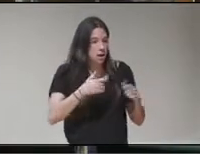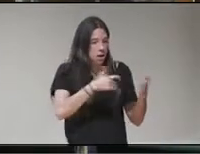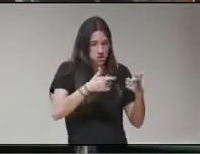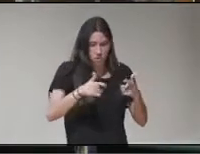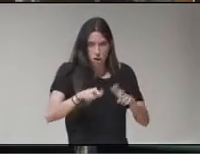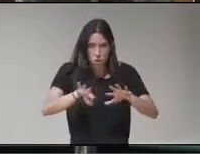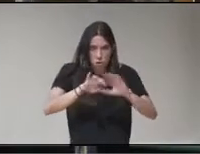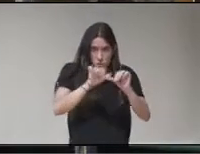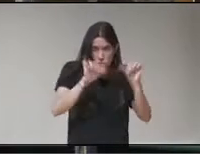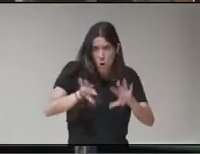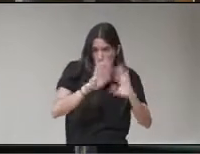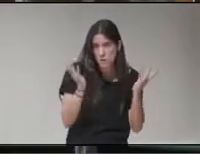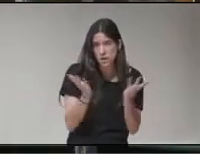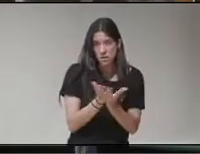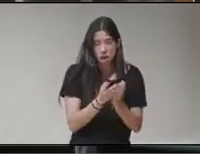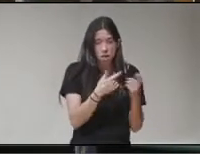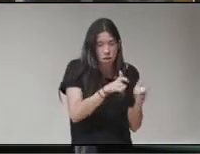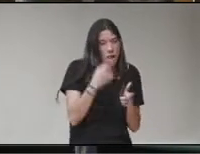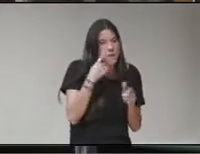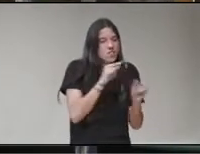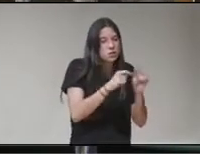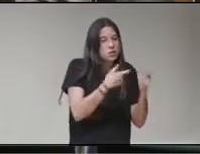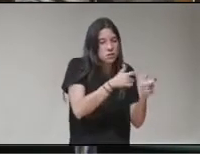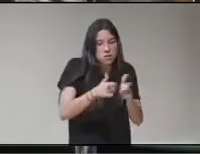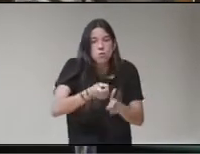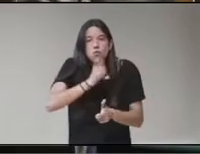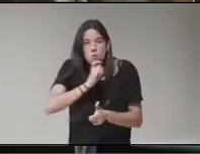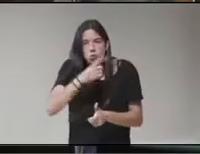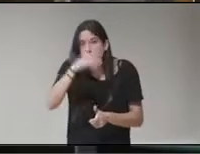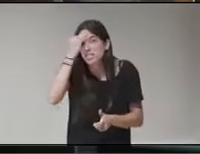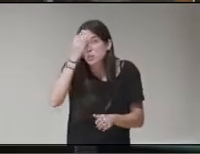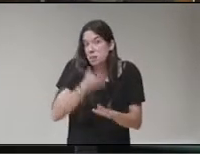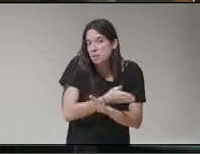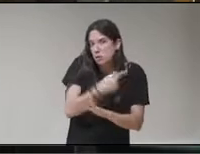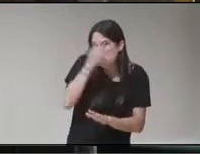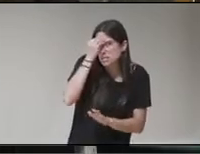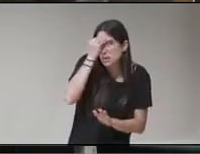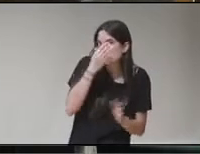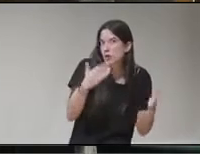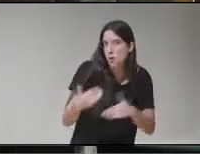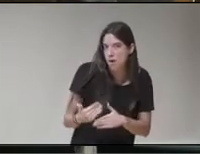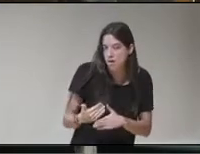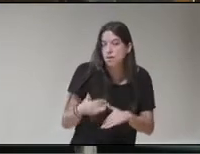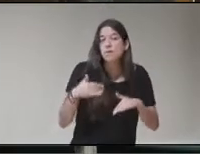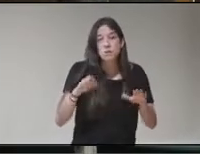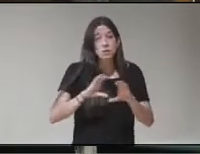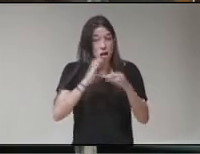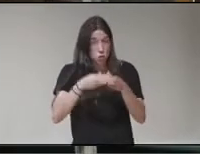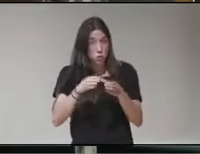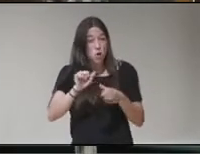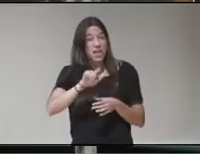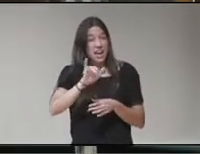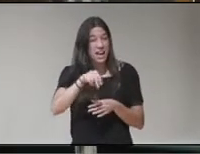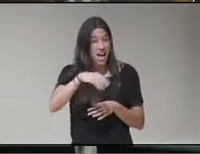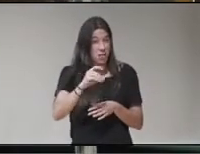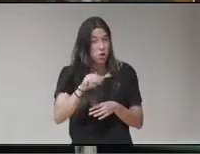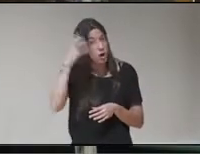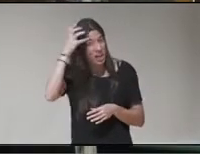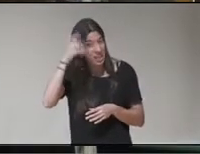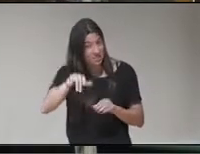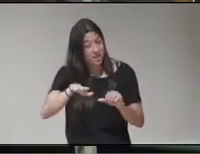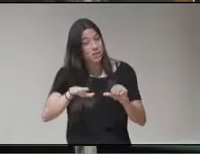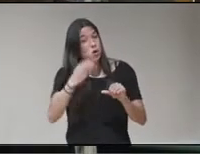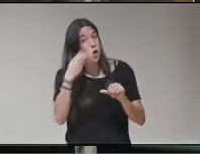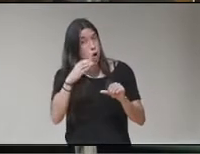universal de ellos, pensábamos en principio. Pues bien, el grupo de Alejandro Reyes en Colombia resulta que hizo